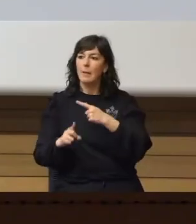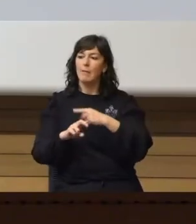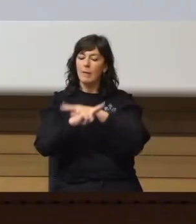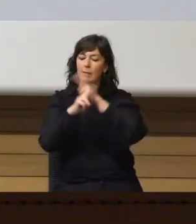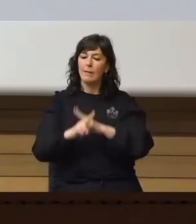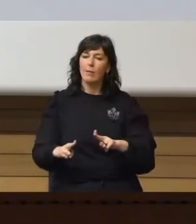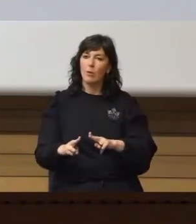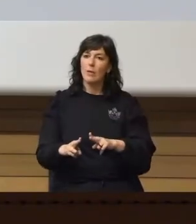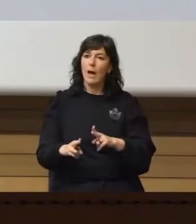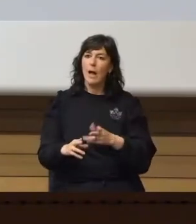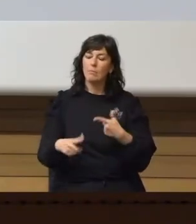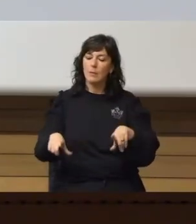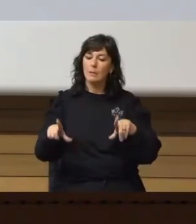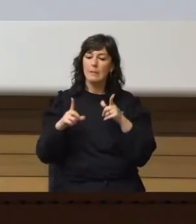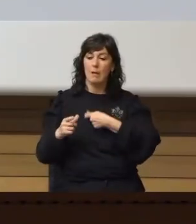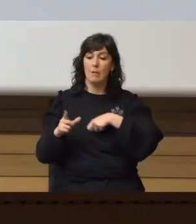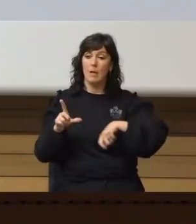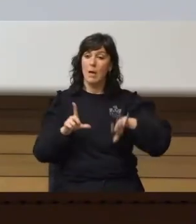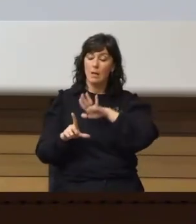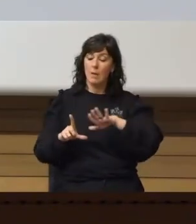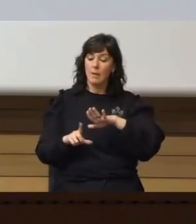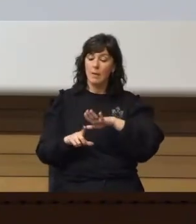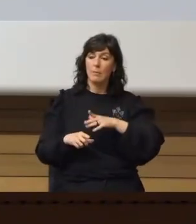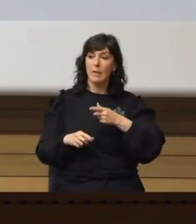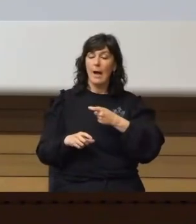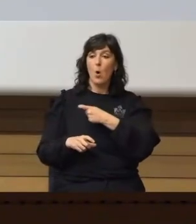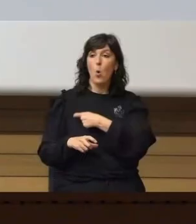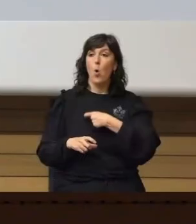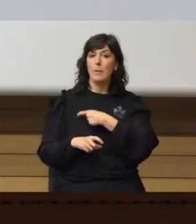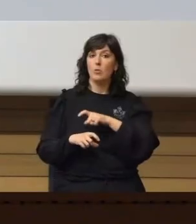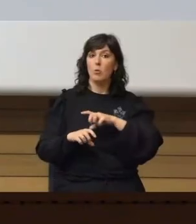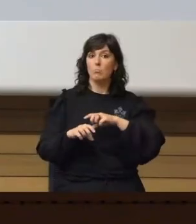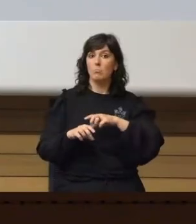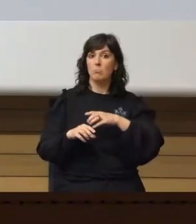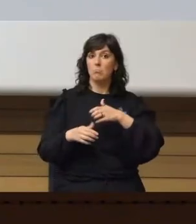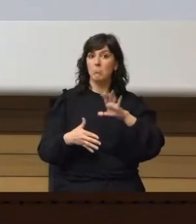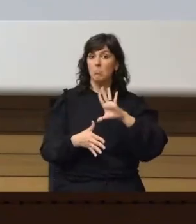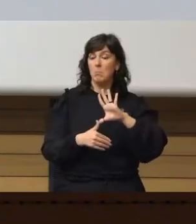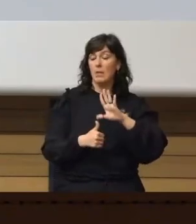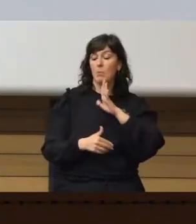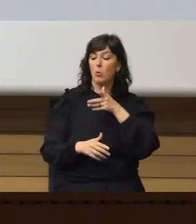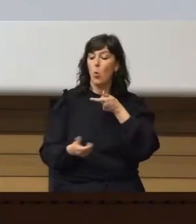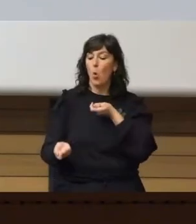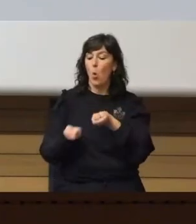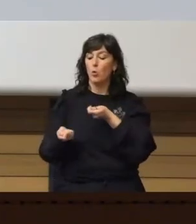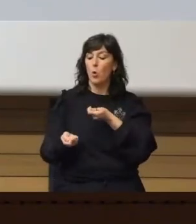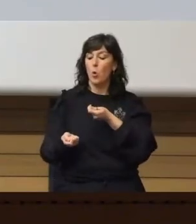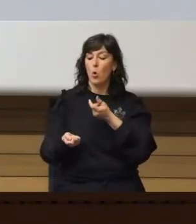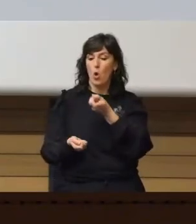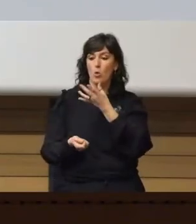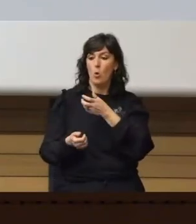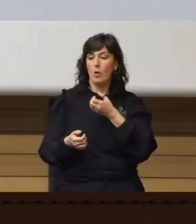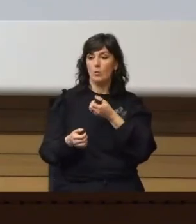otros, ha representado al Estado español en la CICAD, que es la Comisión Interamericana para el Control de Abuso de Drogas. Ha participado en